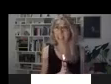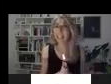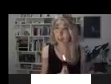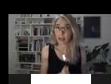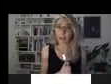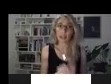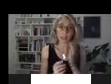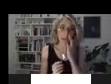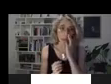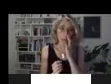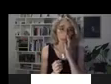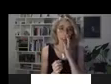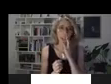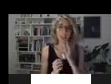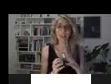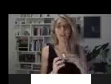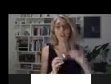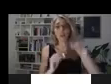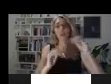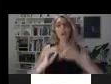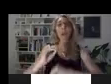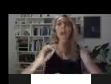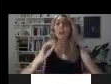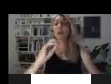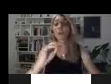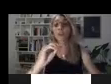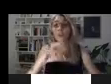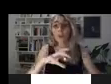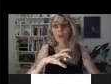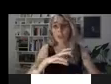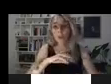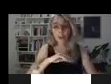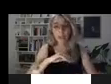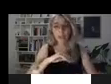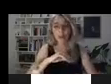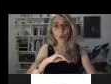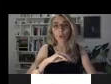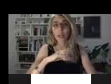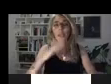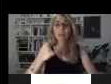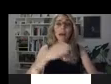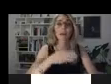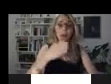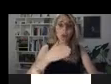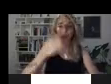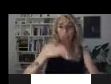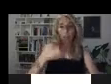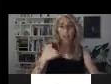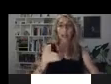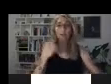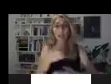pensar de qué manera hacemos ese vínculo. Lo mismo de alguna manera ocurre en Lima,